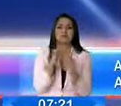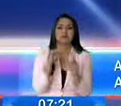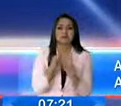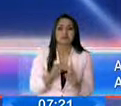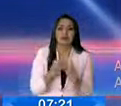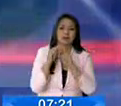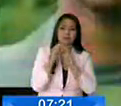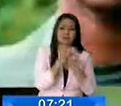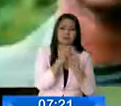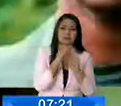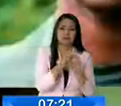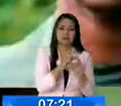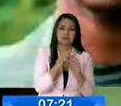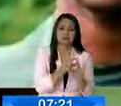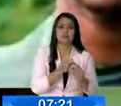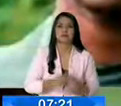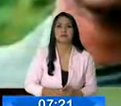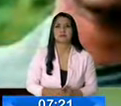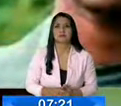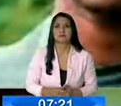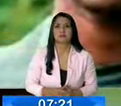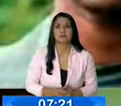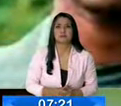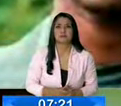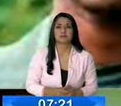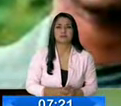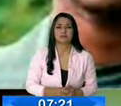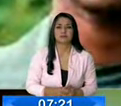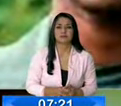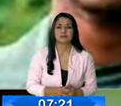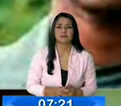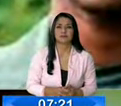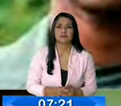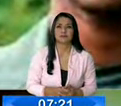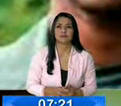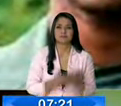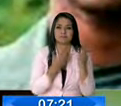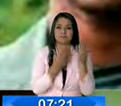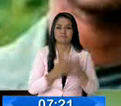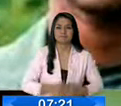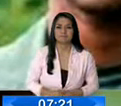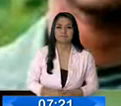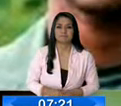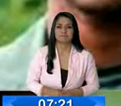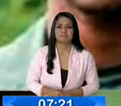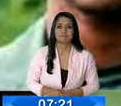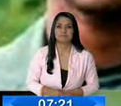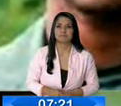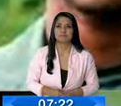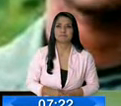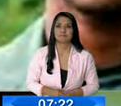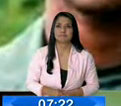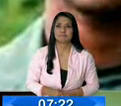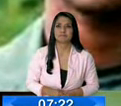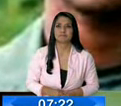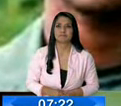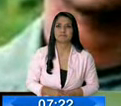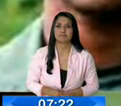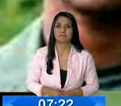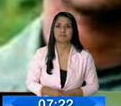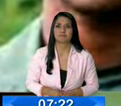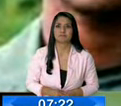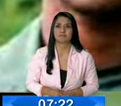insultos y amenazas. Hola, ¿qué más? Anoche sus tropas se metieron en mi casa y maltrataron a mi familia. Y eso es grave,